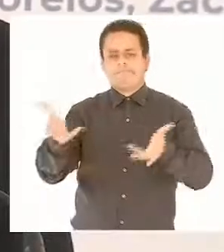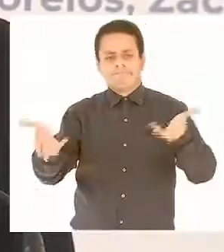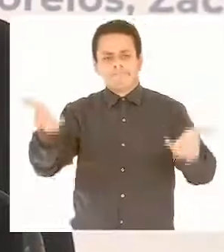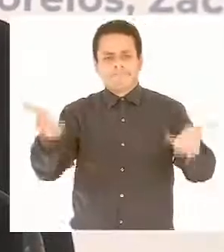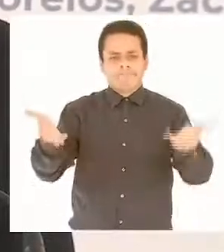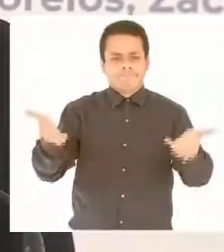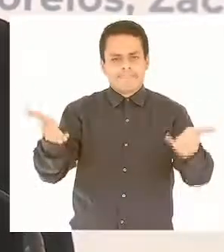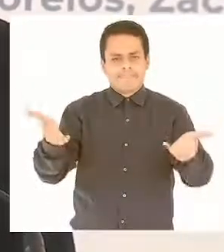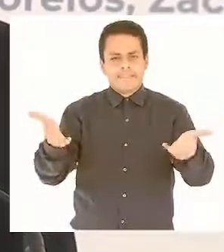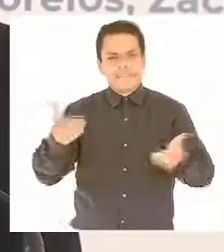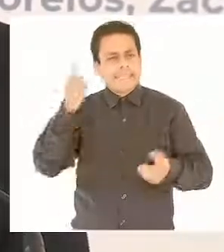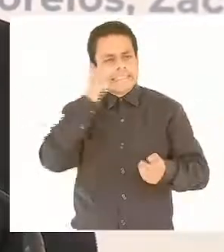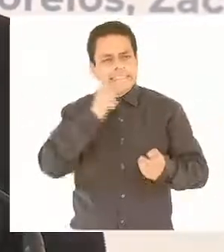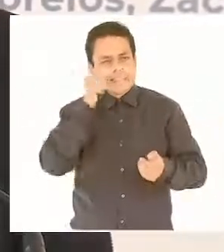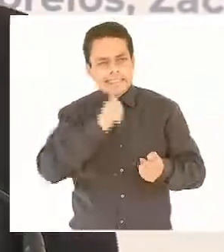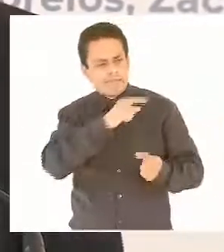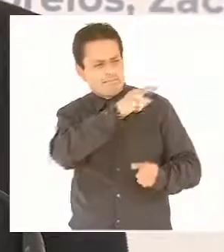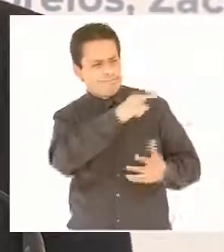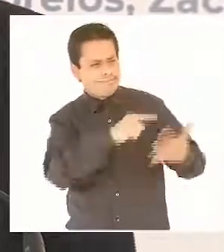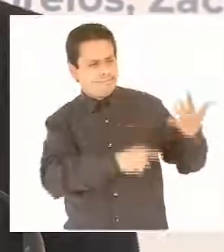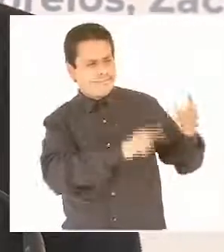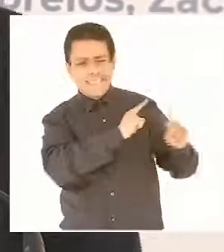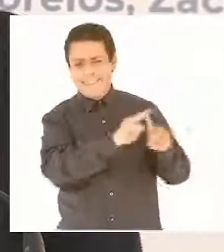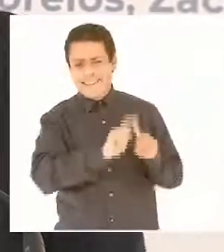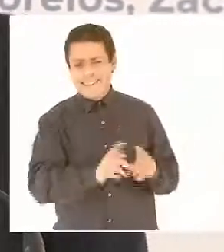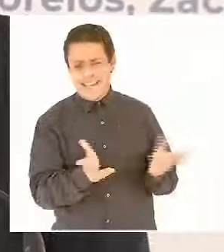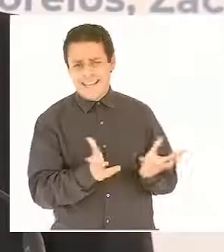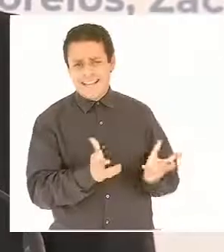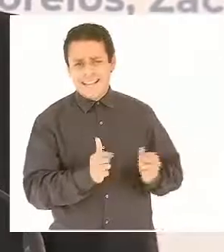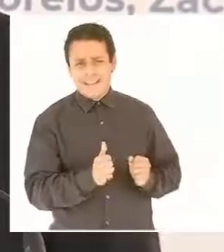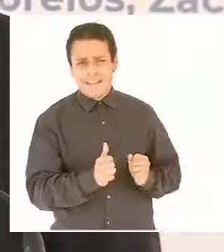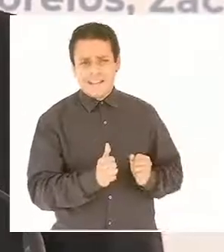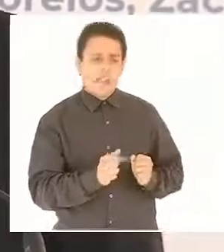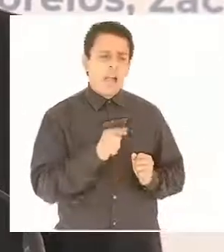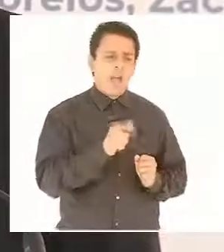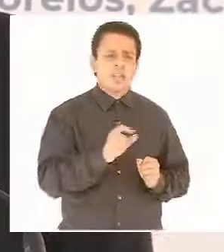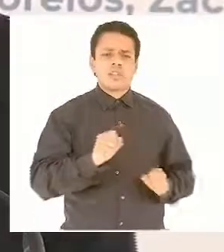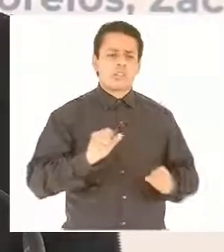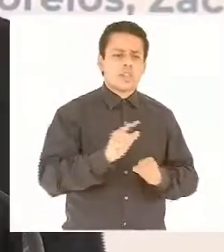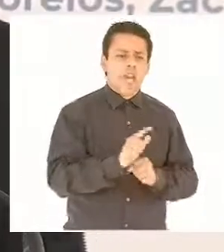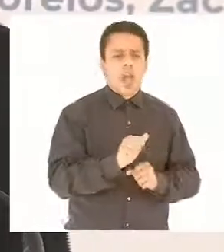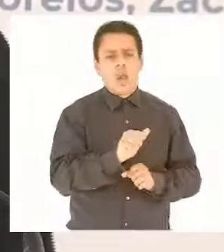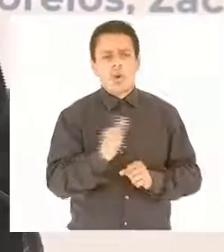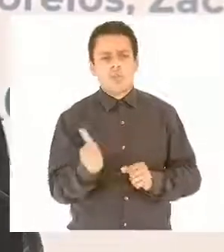en todas las actividades productivas y sociales.